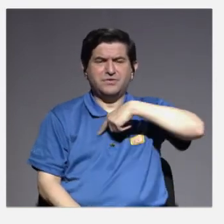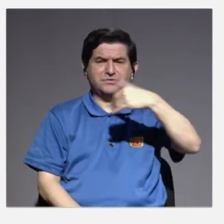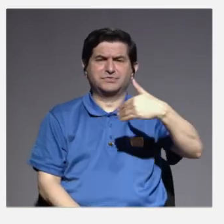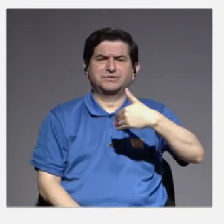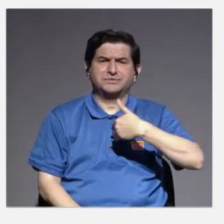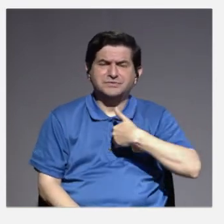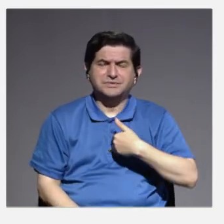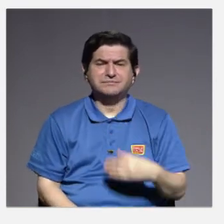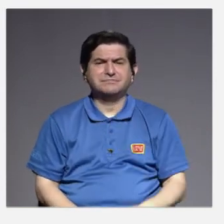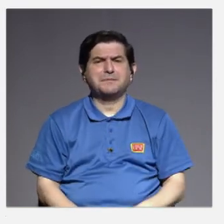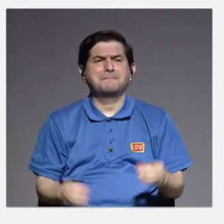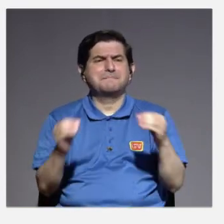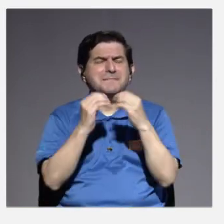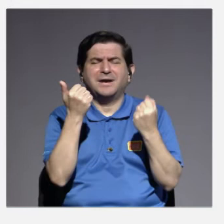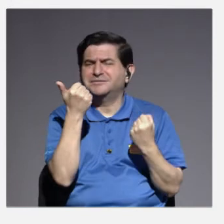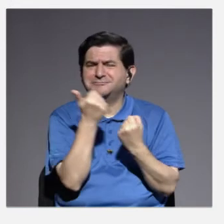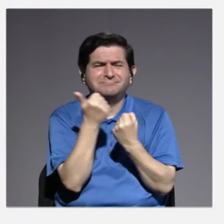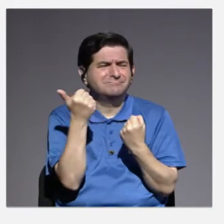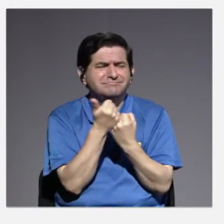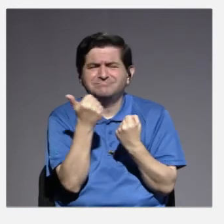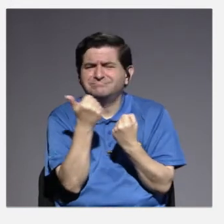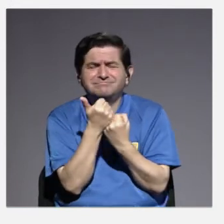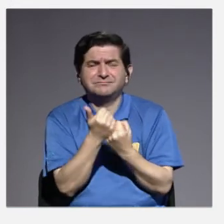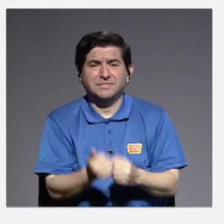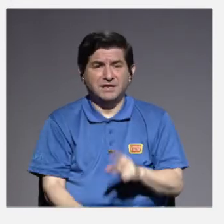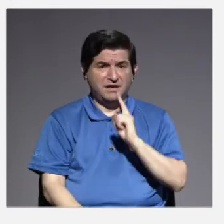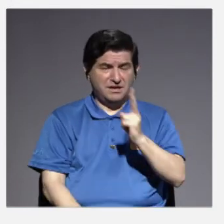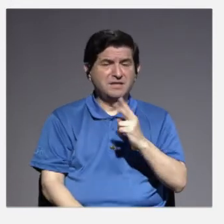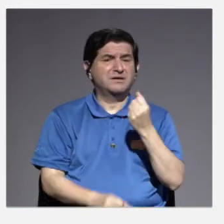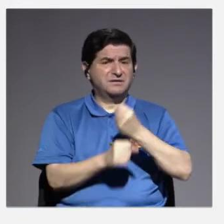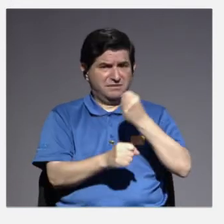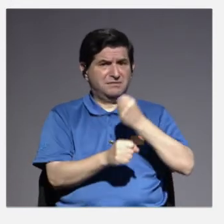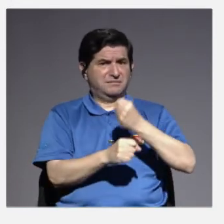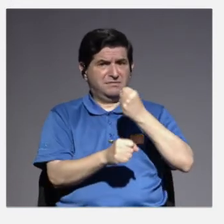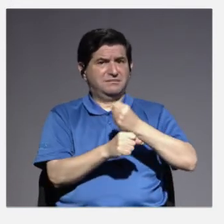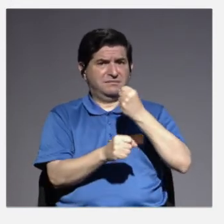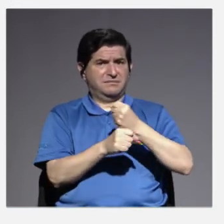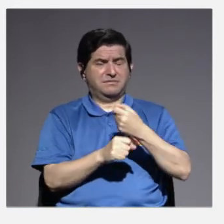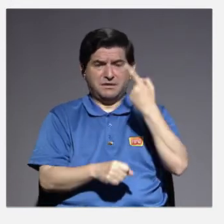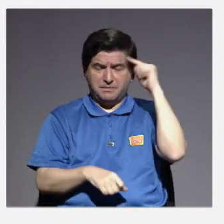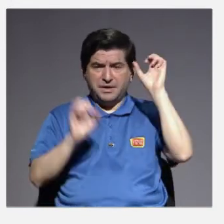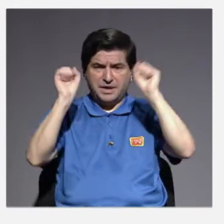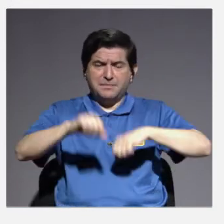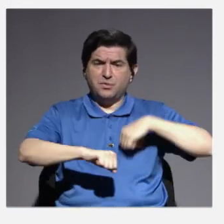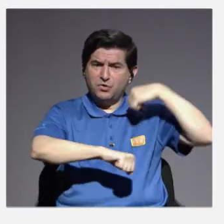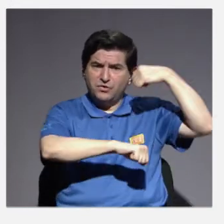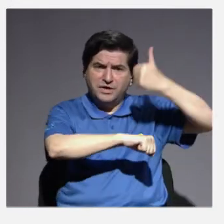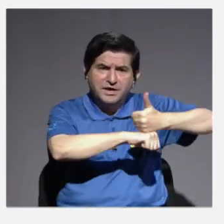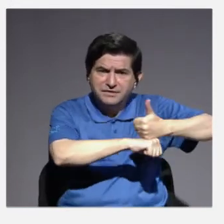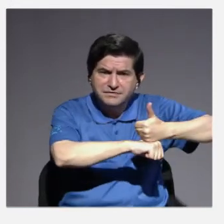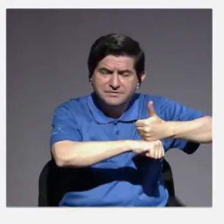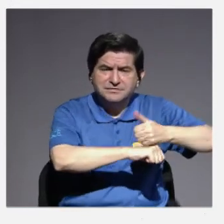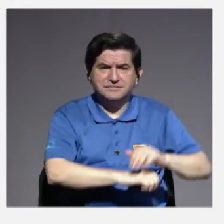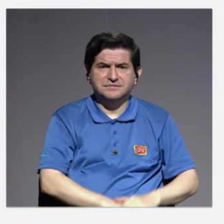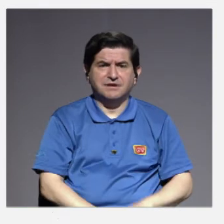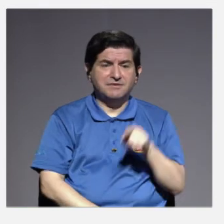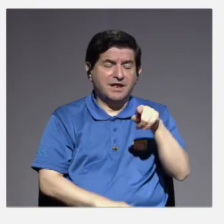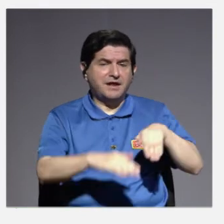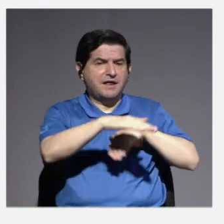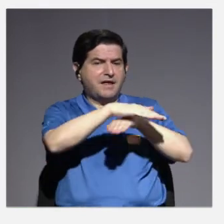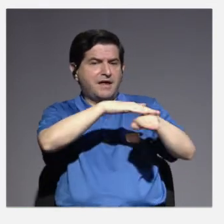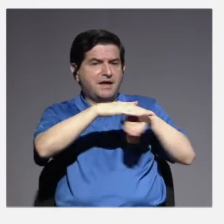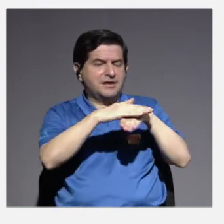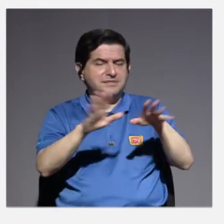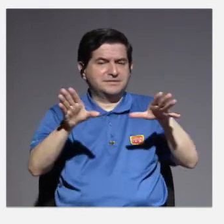con mayor apoyo y que esto realmente se trabaje para constituir, digamos, esa base